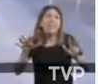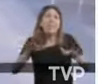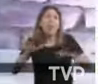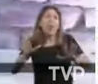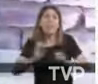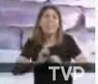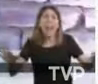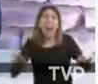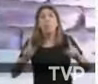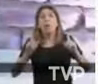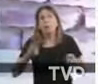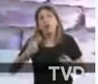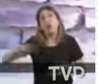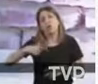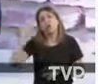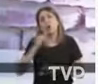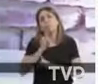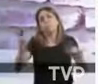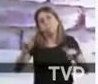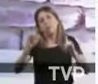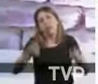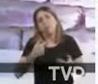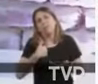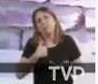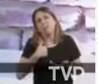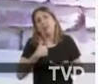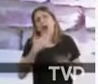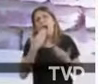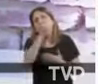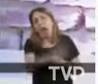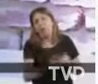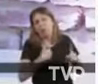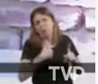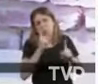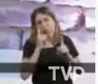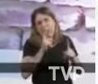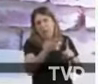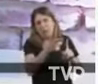porque además lo dijimos también, y escuchaba las declaraciones, me parece que